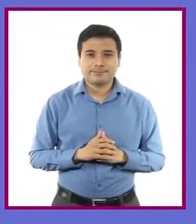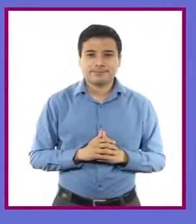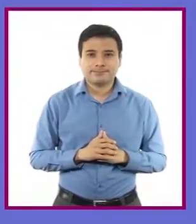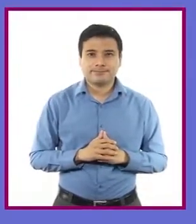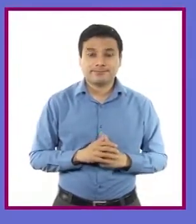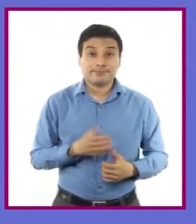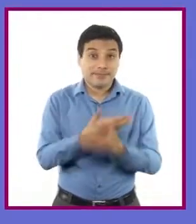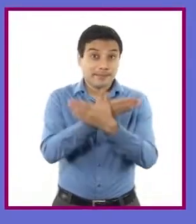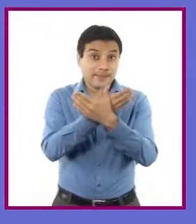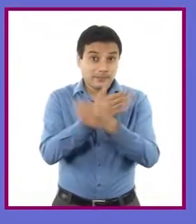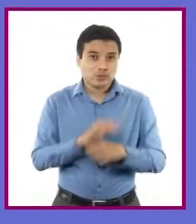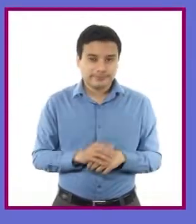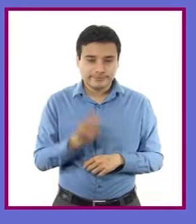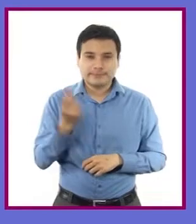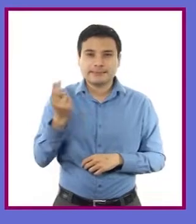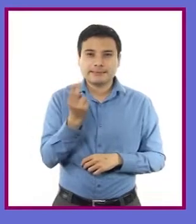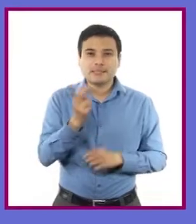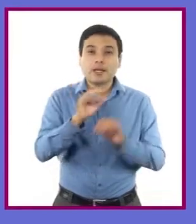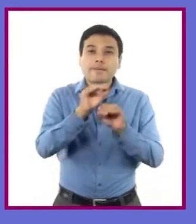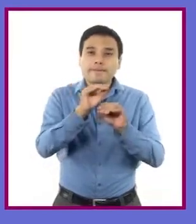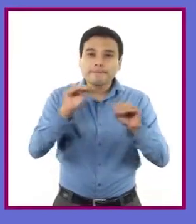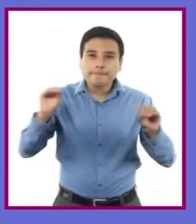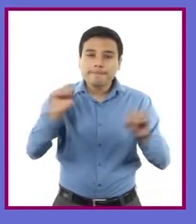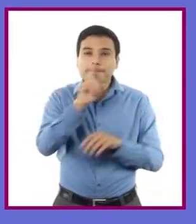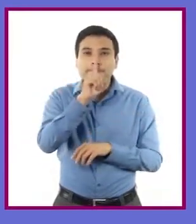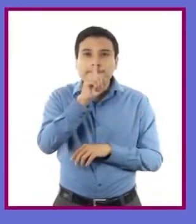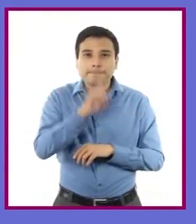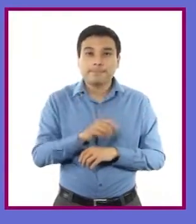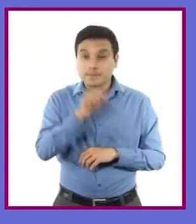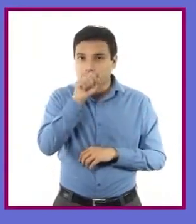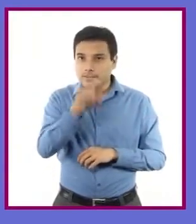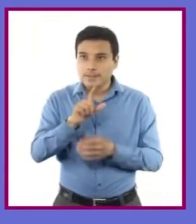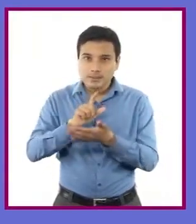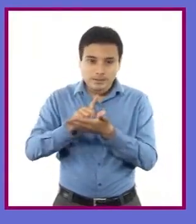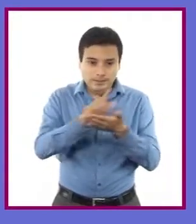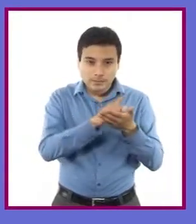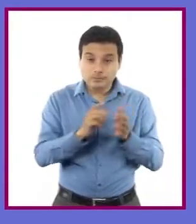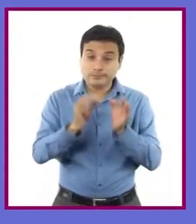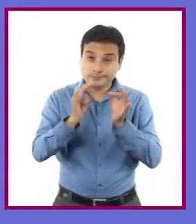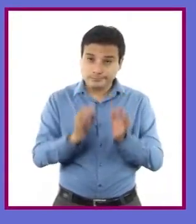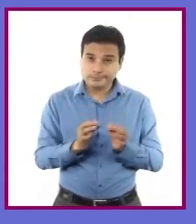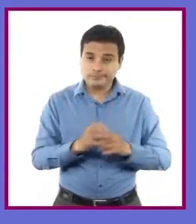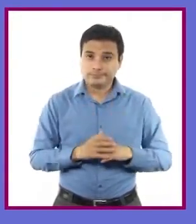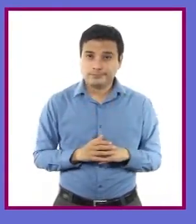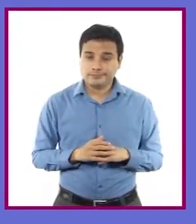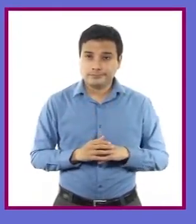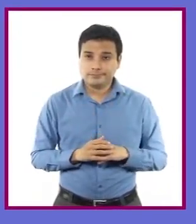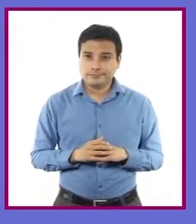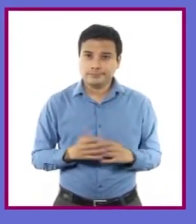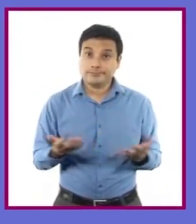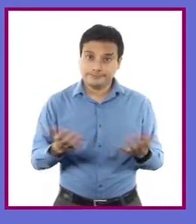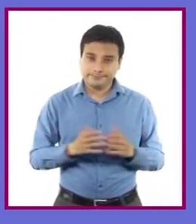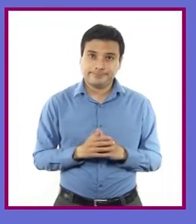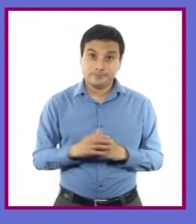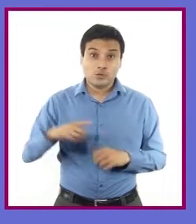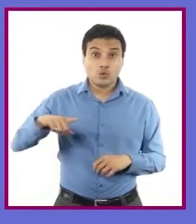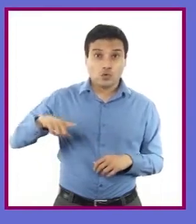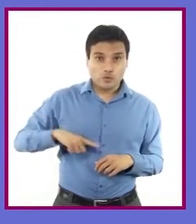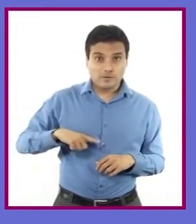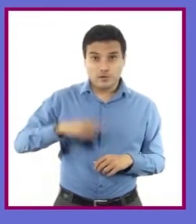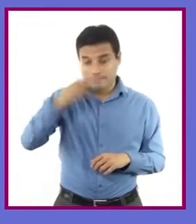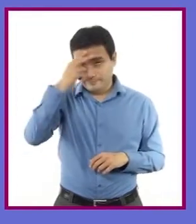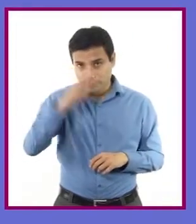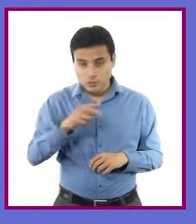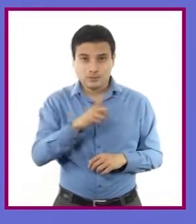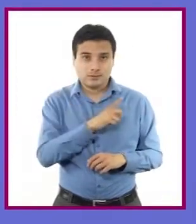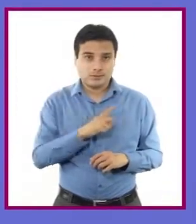La mariposa requiere de silencio absoluto y limpieza en las zonas de hibernación para sobrevivir. De ahí la responsabilidad del gobierno mexicano